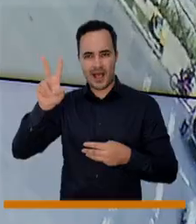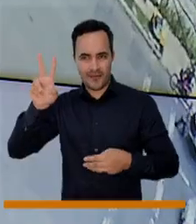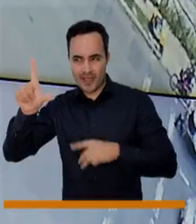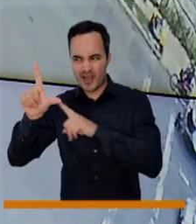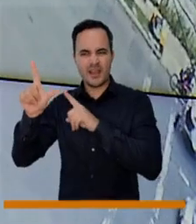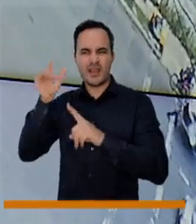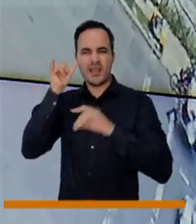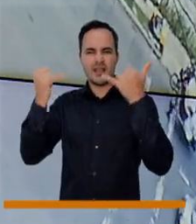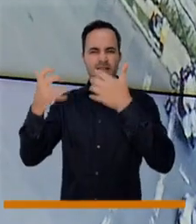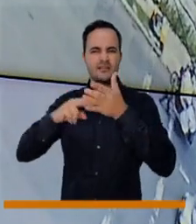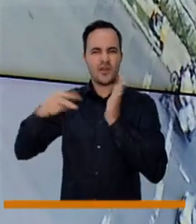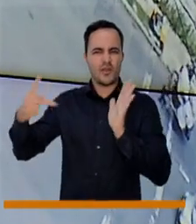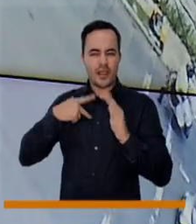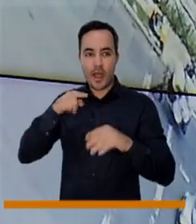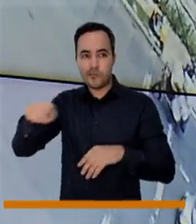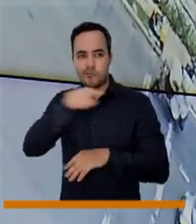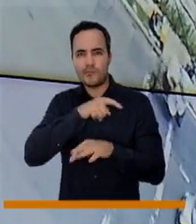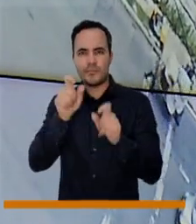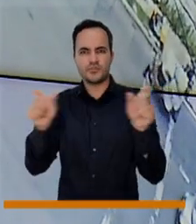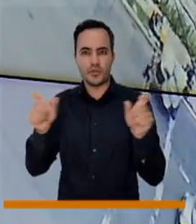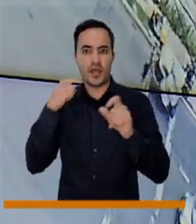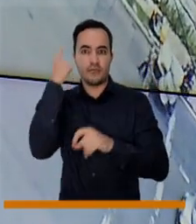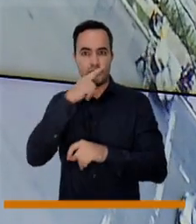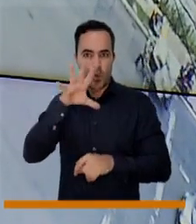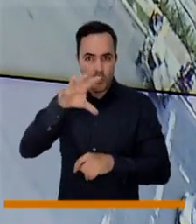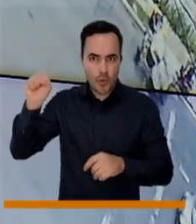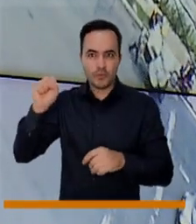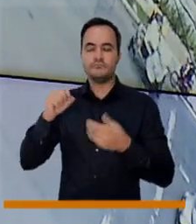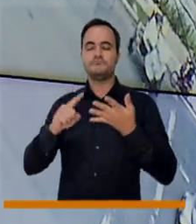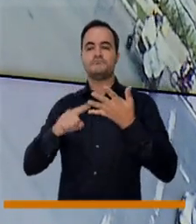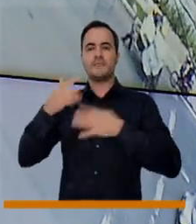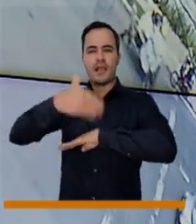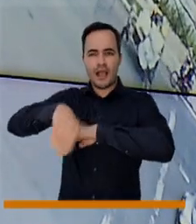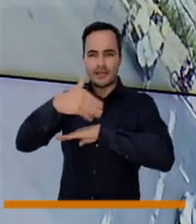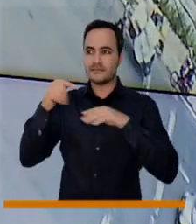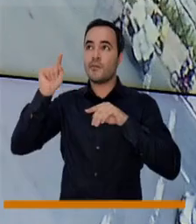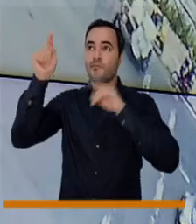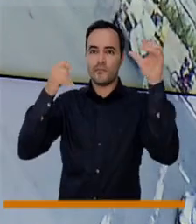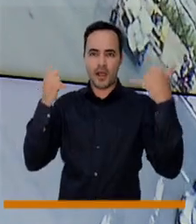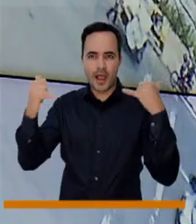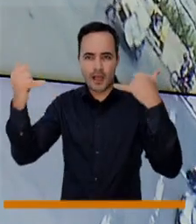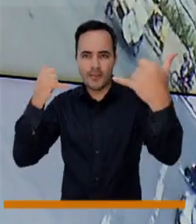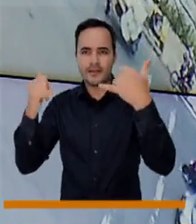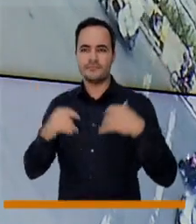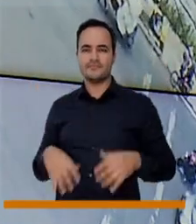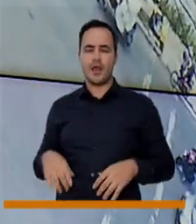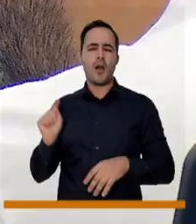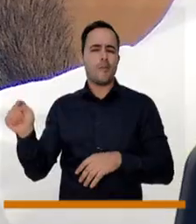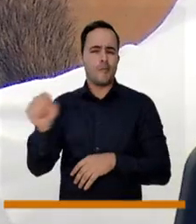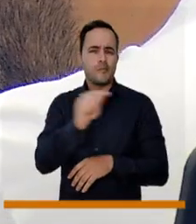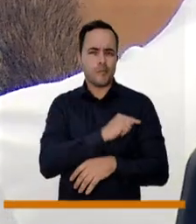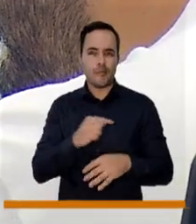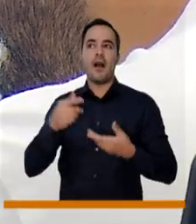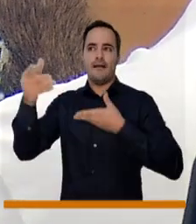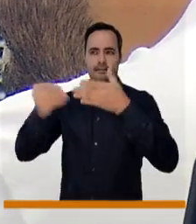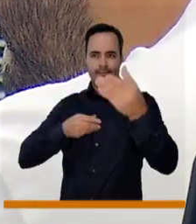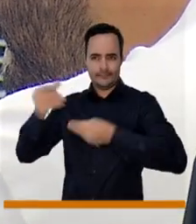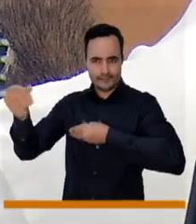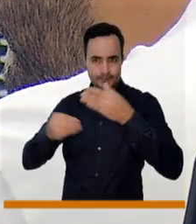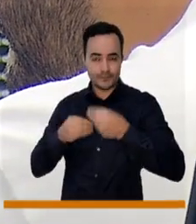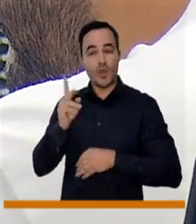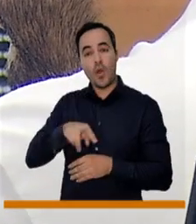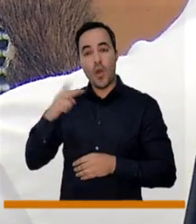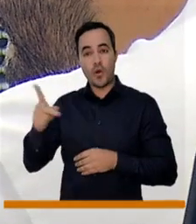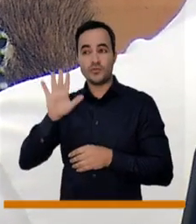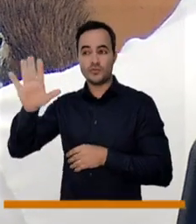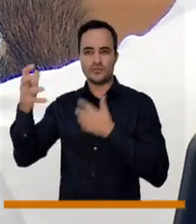ABL que permite geolocalizar los agentes en las vías, las pantallas ubicadas en las vías, las cámaras BDS que son analítica,